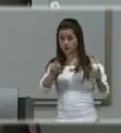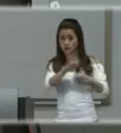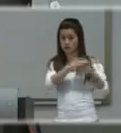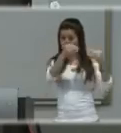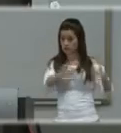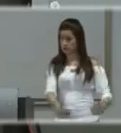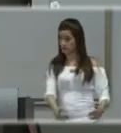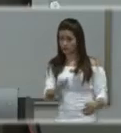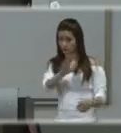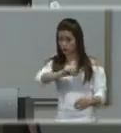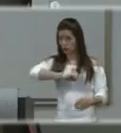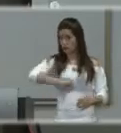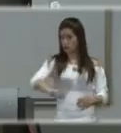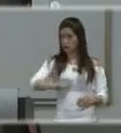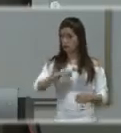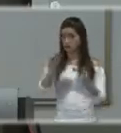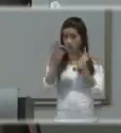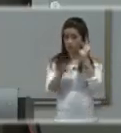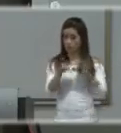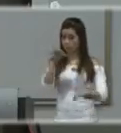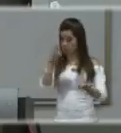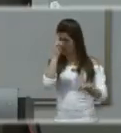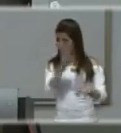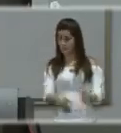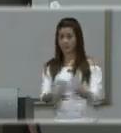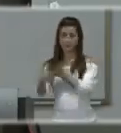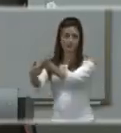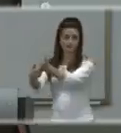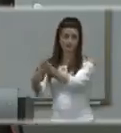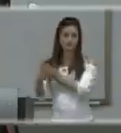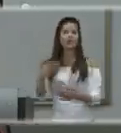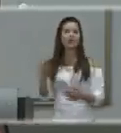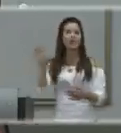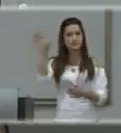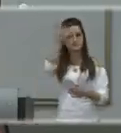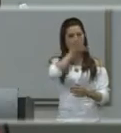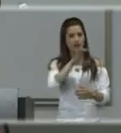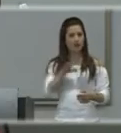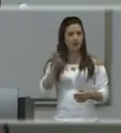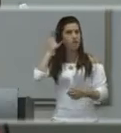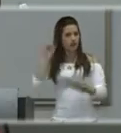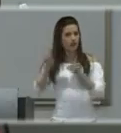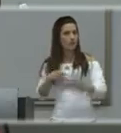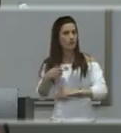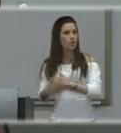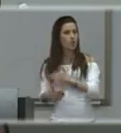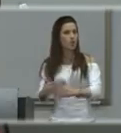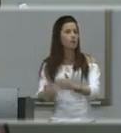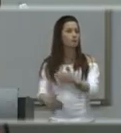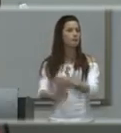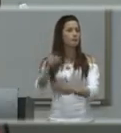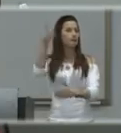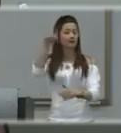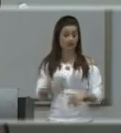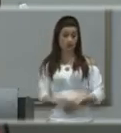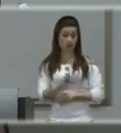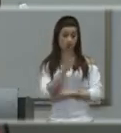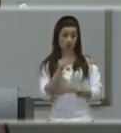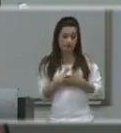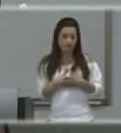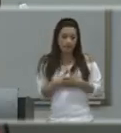con discapacidad. Entonces, es un proceso que está ocurriendo al tiempo en diferentes países y que aquí también el proceso que se ha